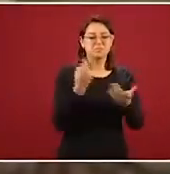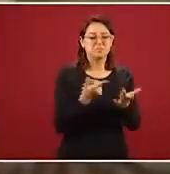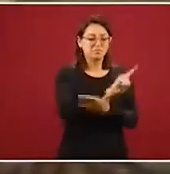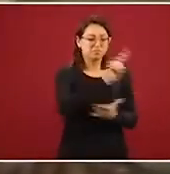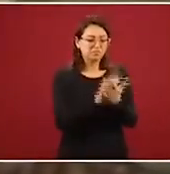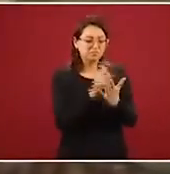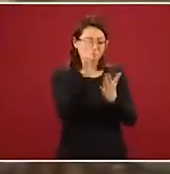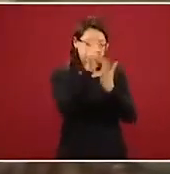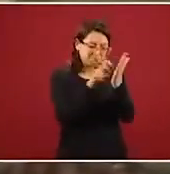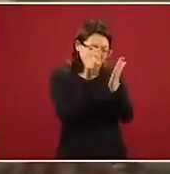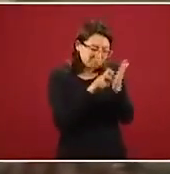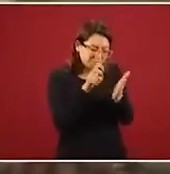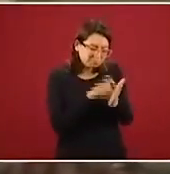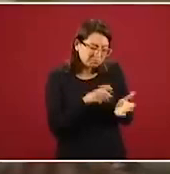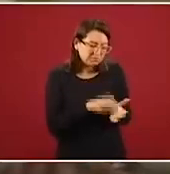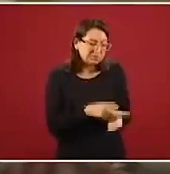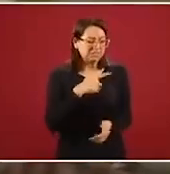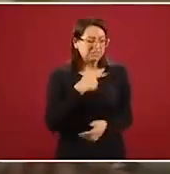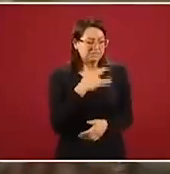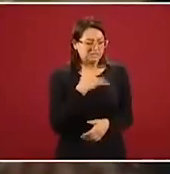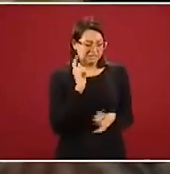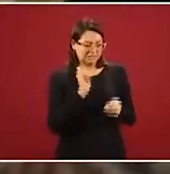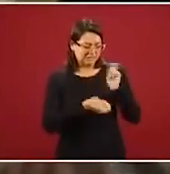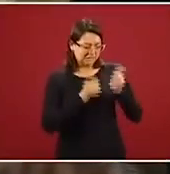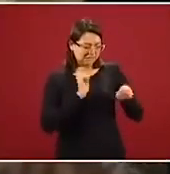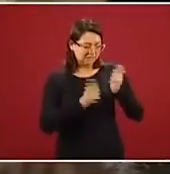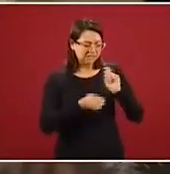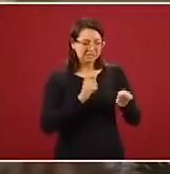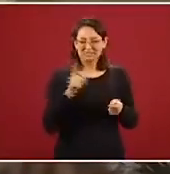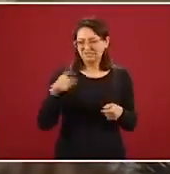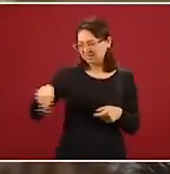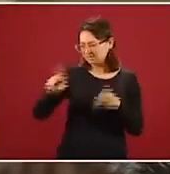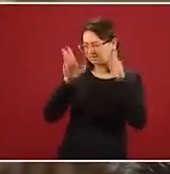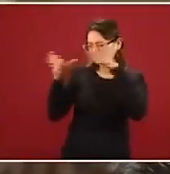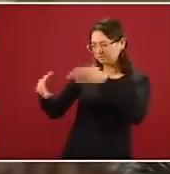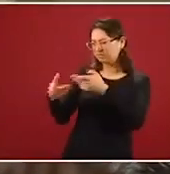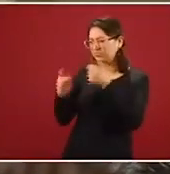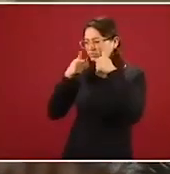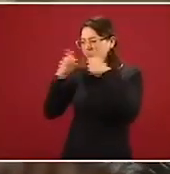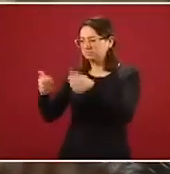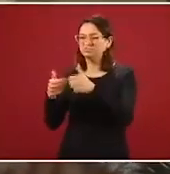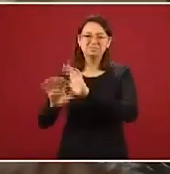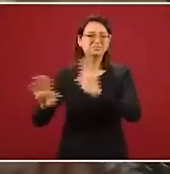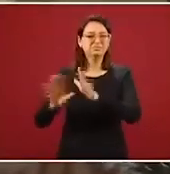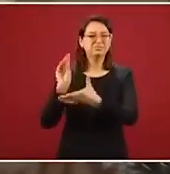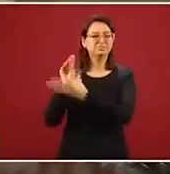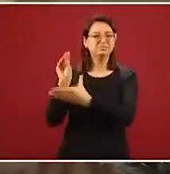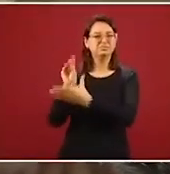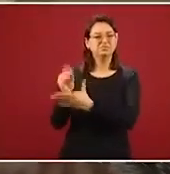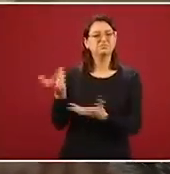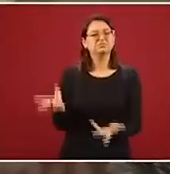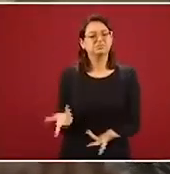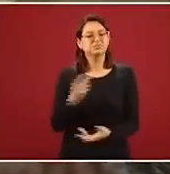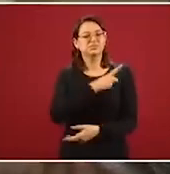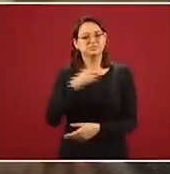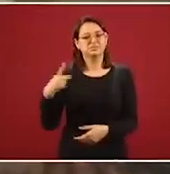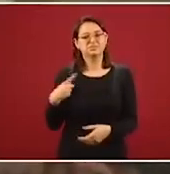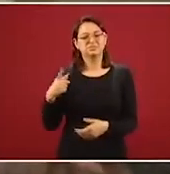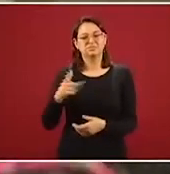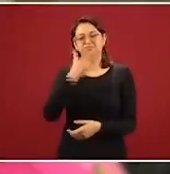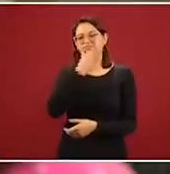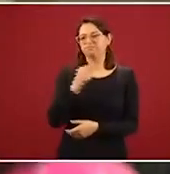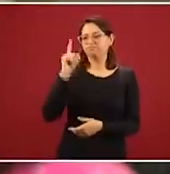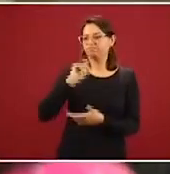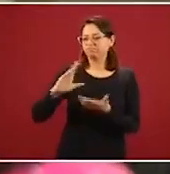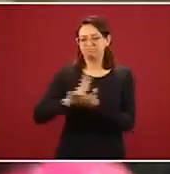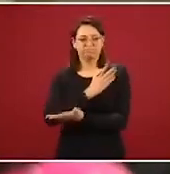que los ministerios entienden y no pues enfocarse en entender por qué debe de atenderse la perspectiva de género en